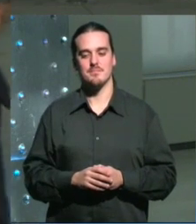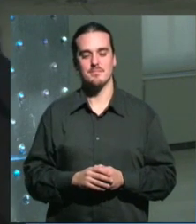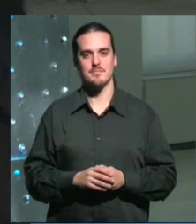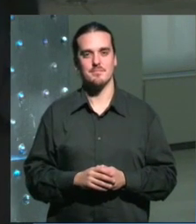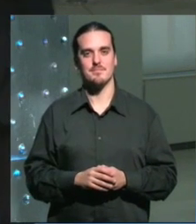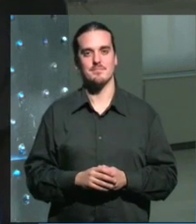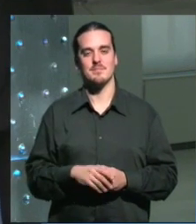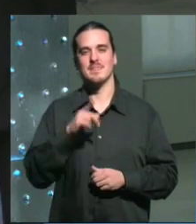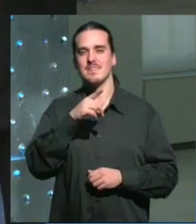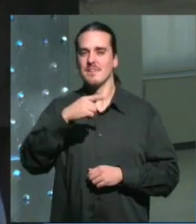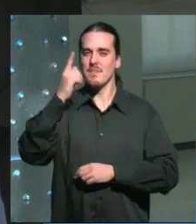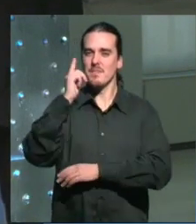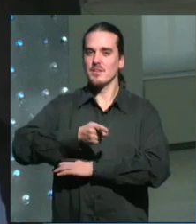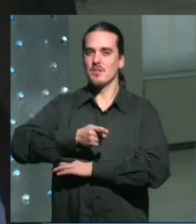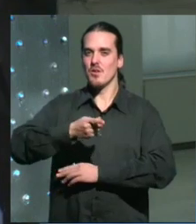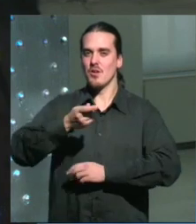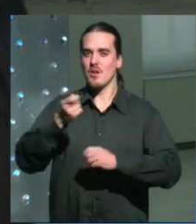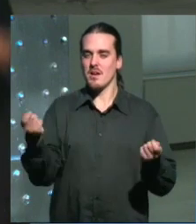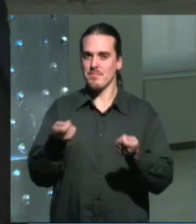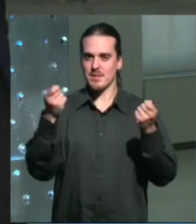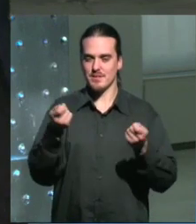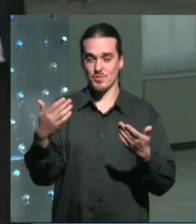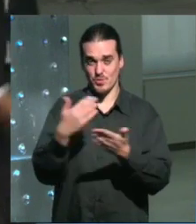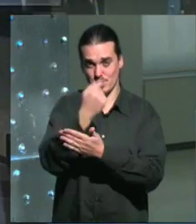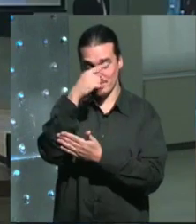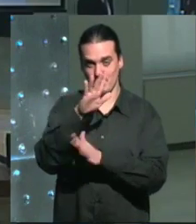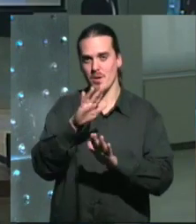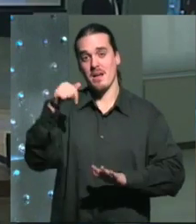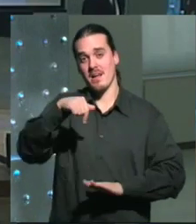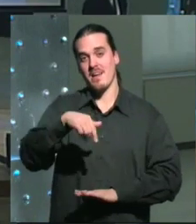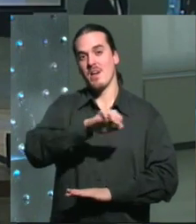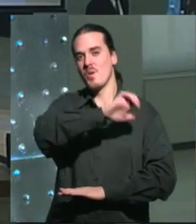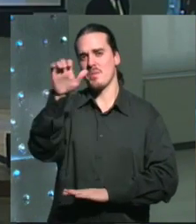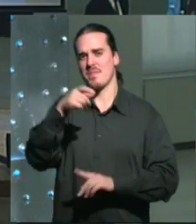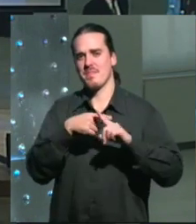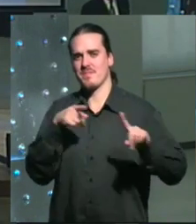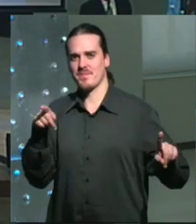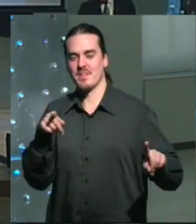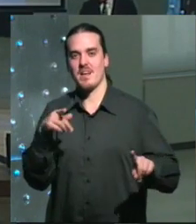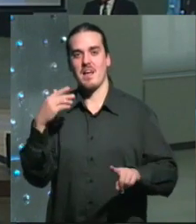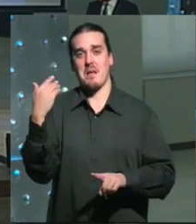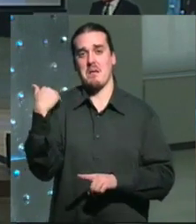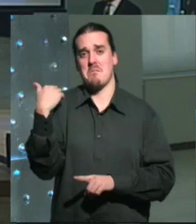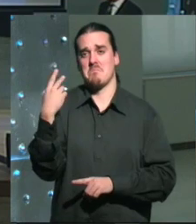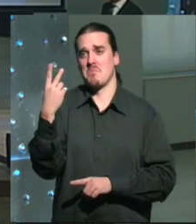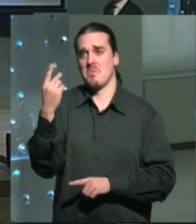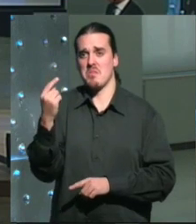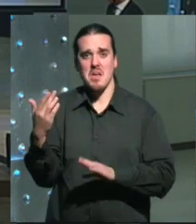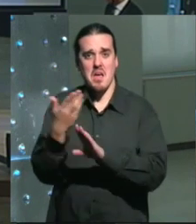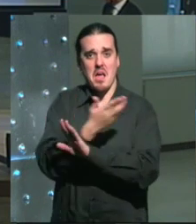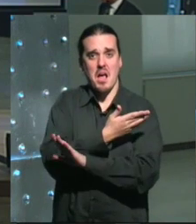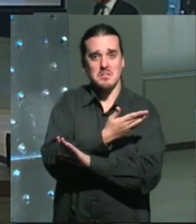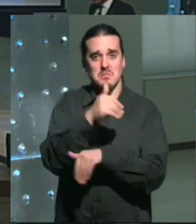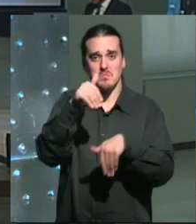Todos saben, bueno, aquí en Europa se veía de manera muy distinta. Gente me preguntaba aquí 2 días antes si iba a ganar Obama, y lo cierto es que no sabíamos si íbamos a ganar o